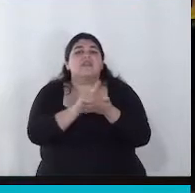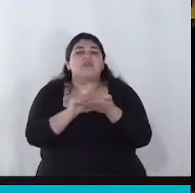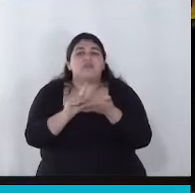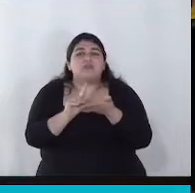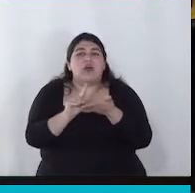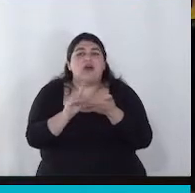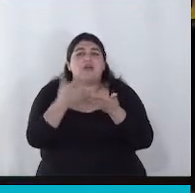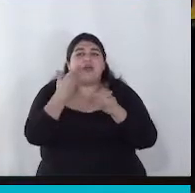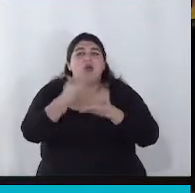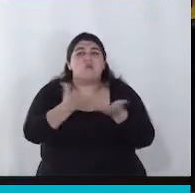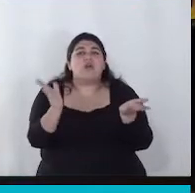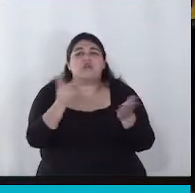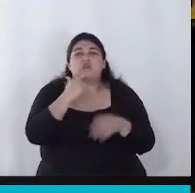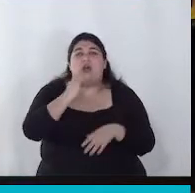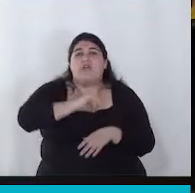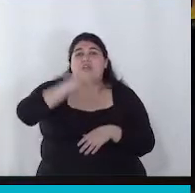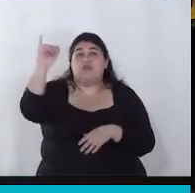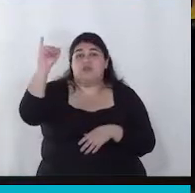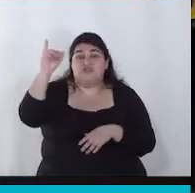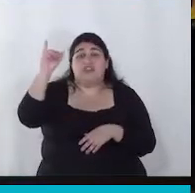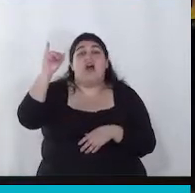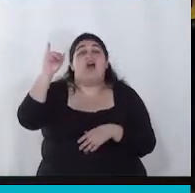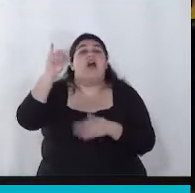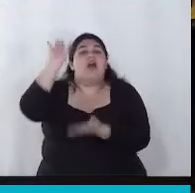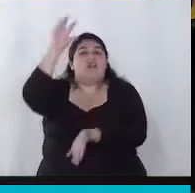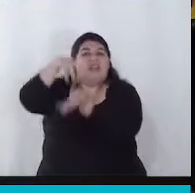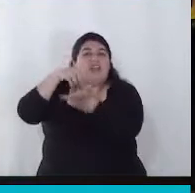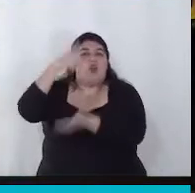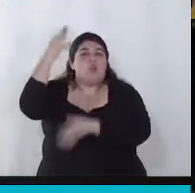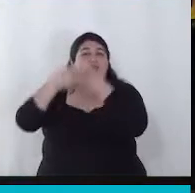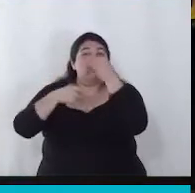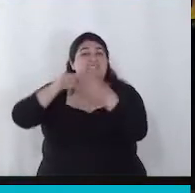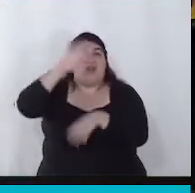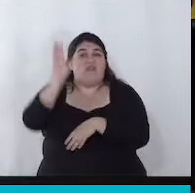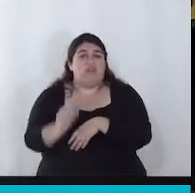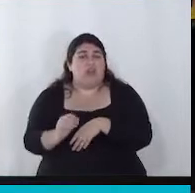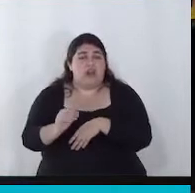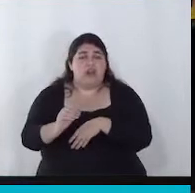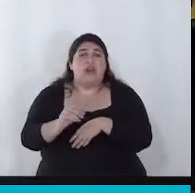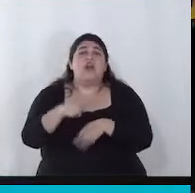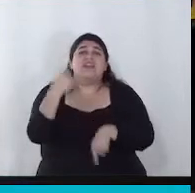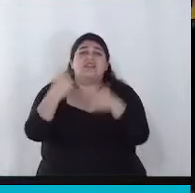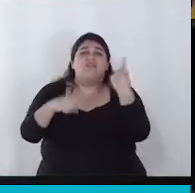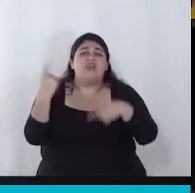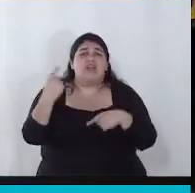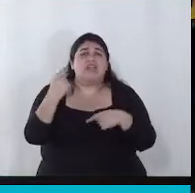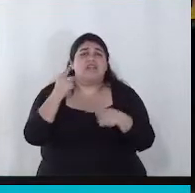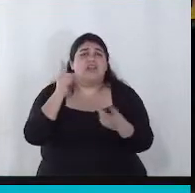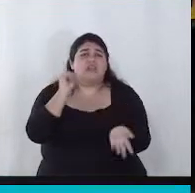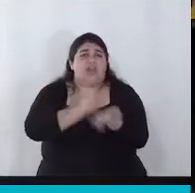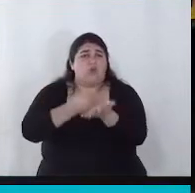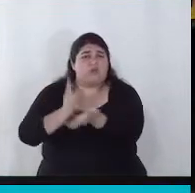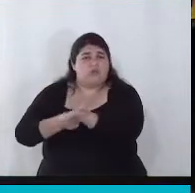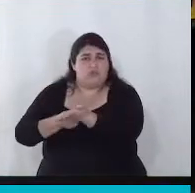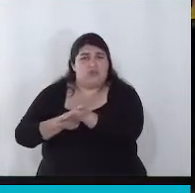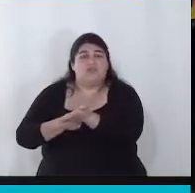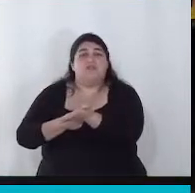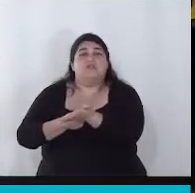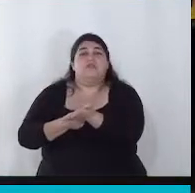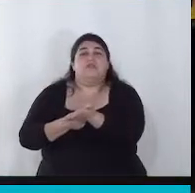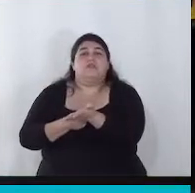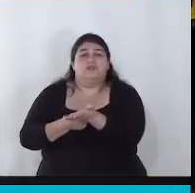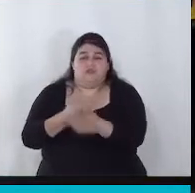una denuncia en el fuero federal por distintos delitos donde esté yo